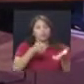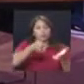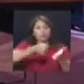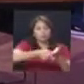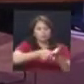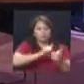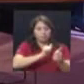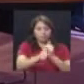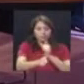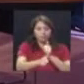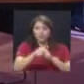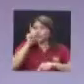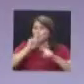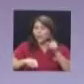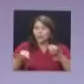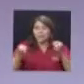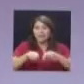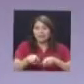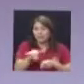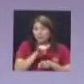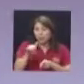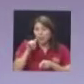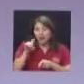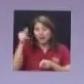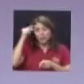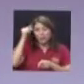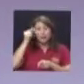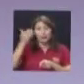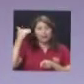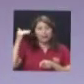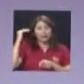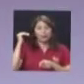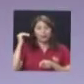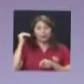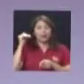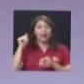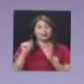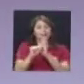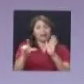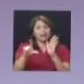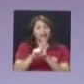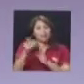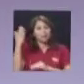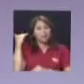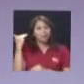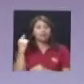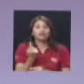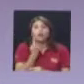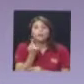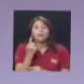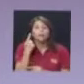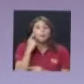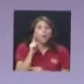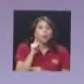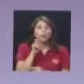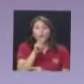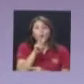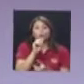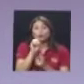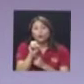igual que en la asamblea pasada que por dos o tres diputados simplemente el proyecto no se vota y se bloquea